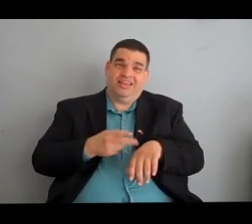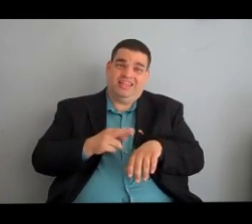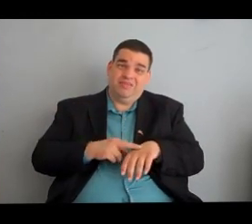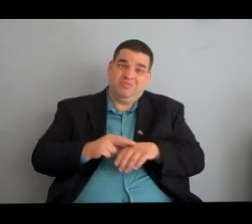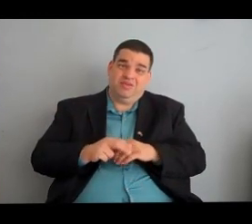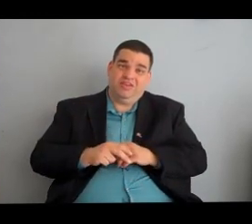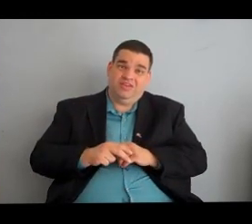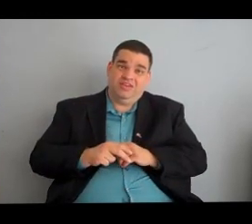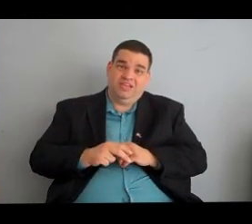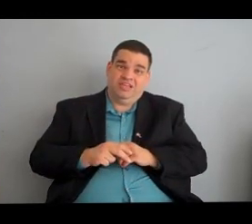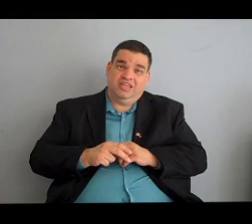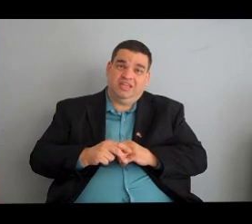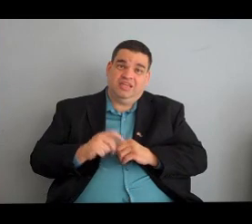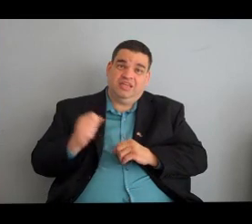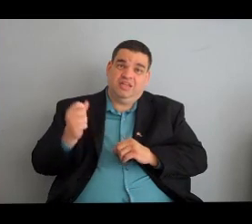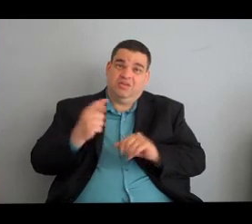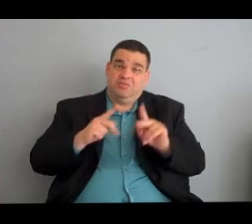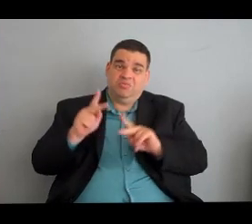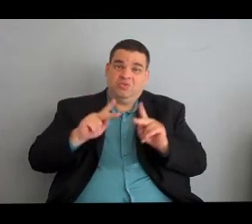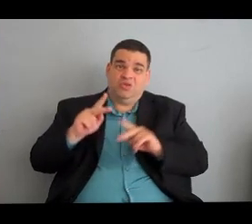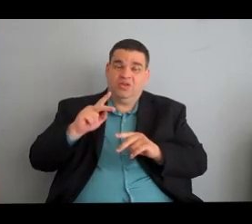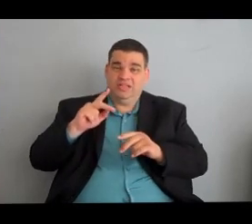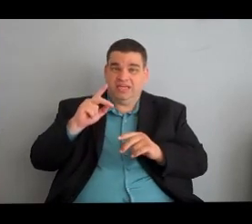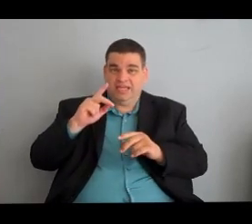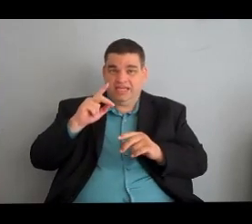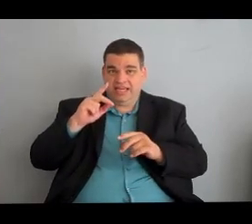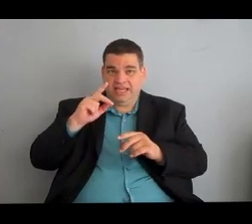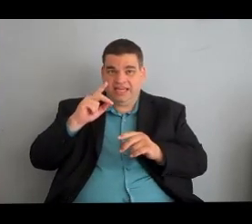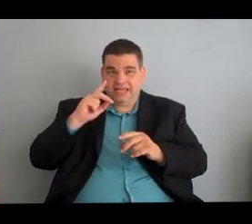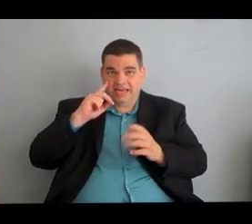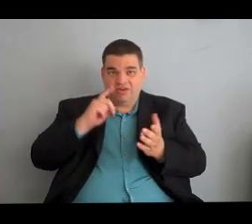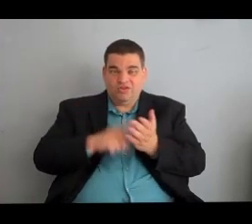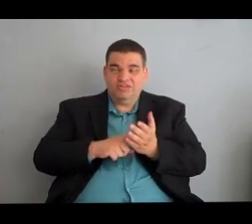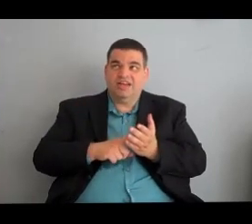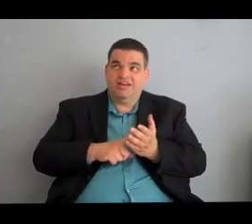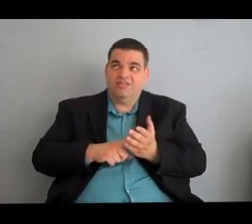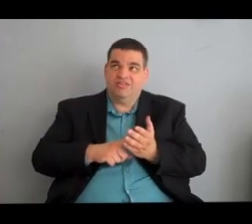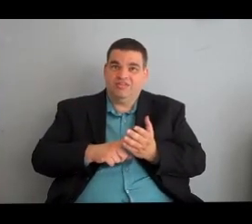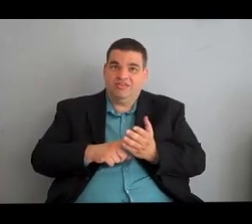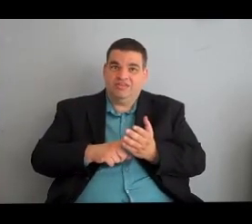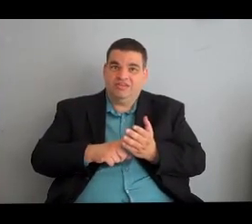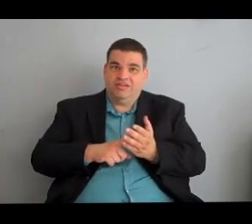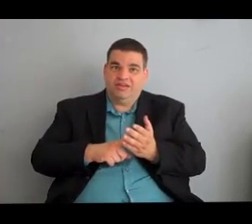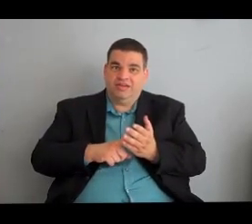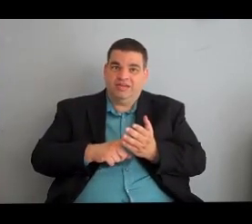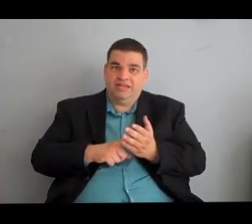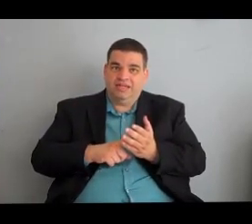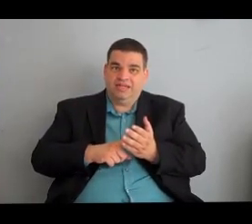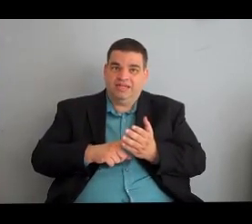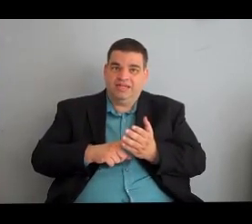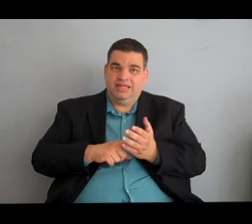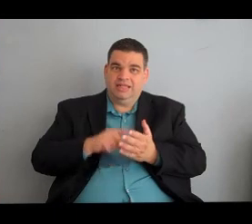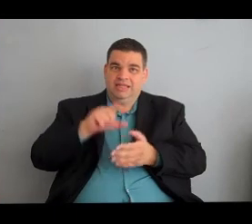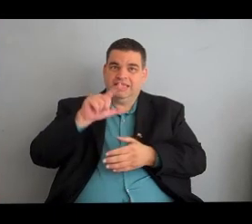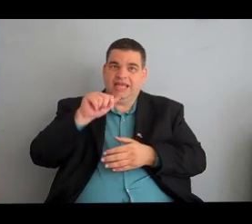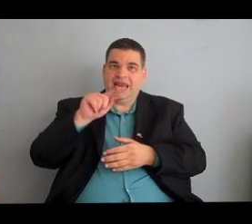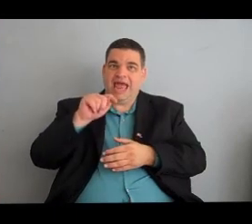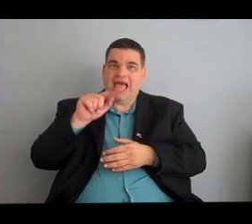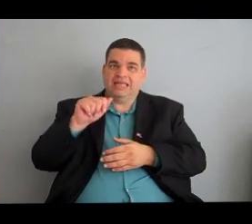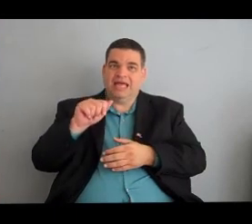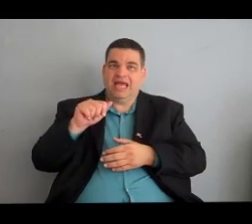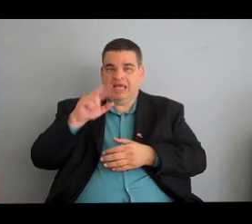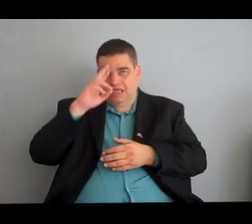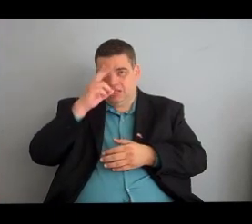porque el de lata, pues, es un instrumento, pues, ya que es dominicano y eso, que mucha gente